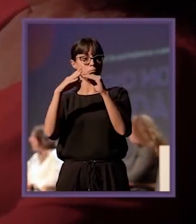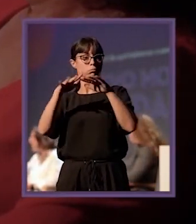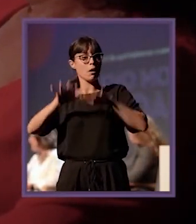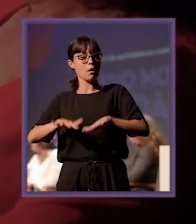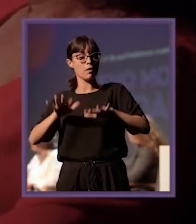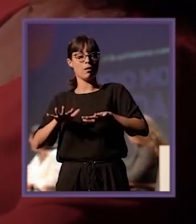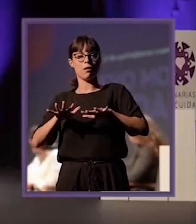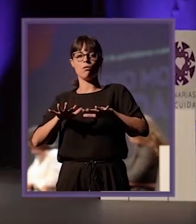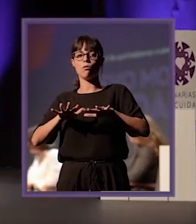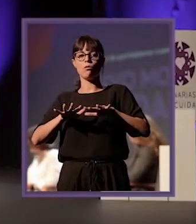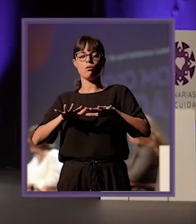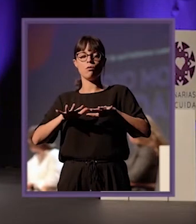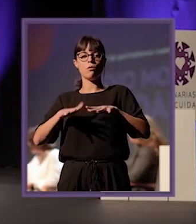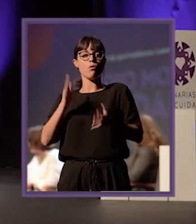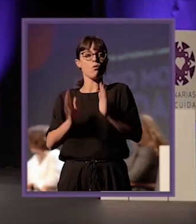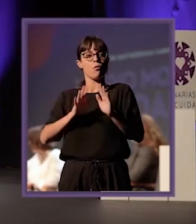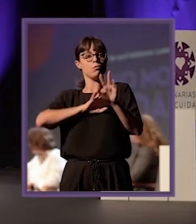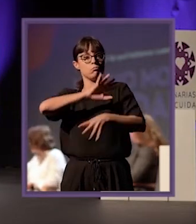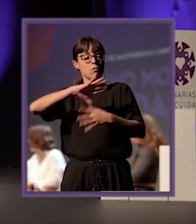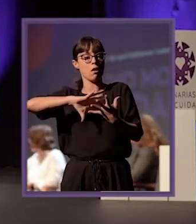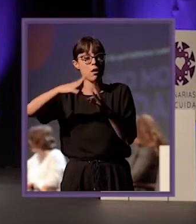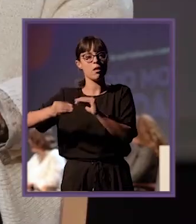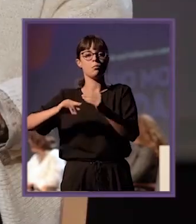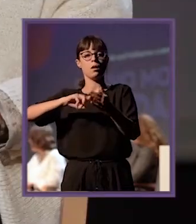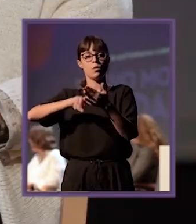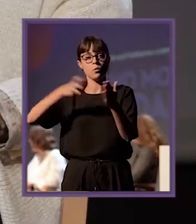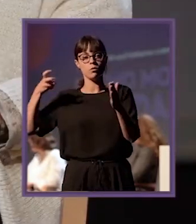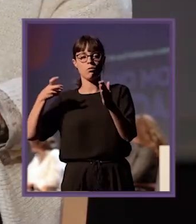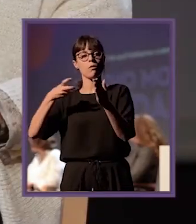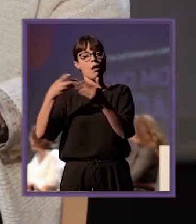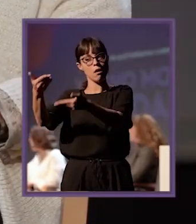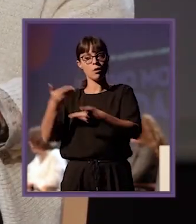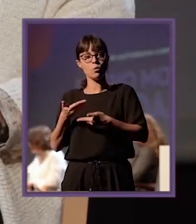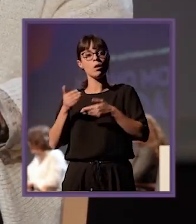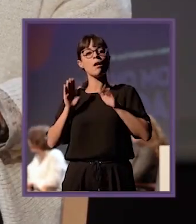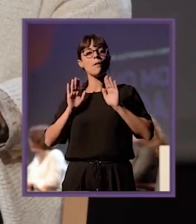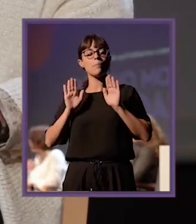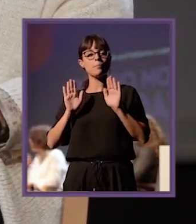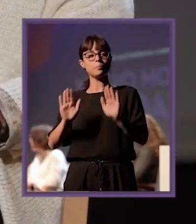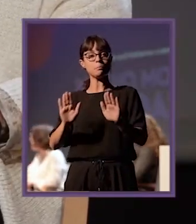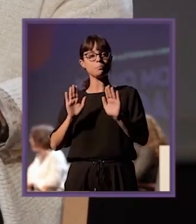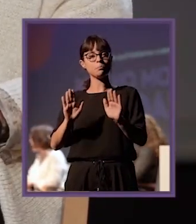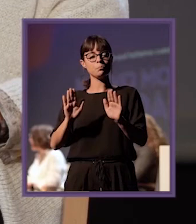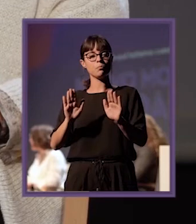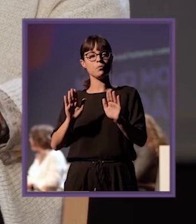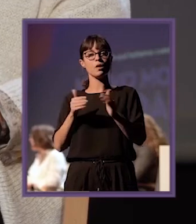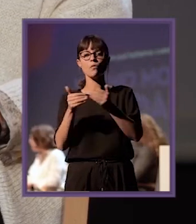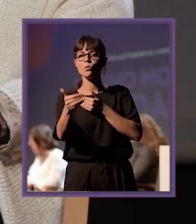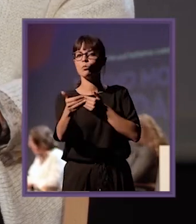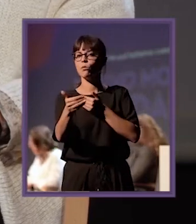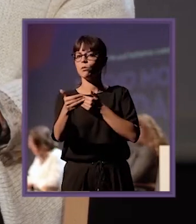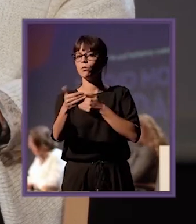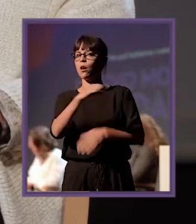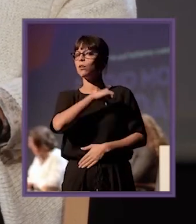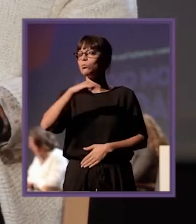pero con una institución que nos garantice el acceso a esa tecnología y el conocimiento de cómo vamos a mejorar en nuestra